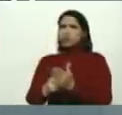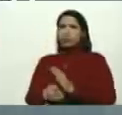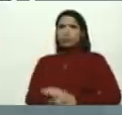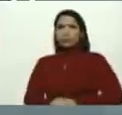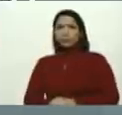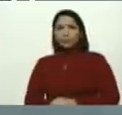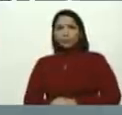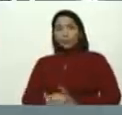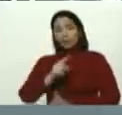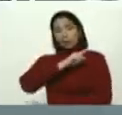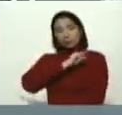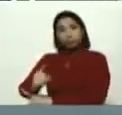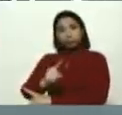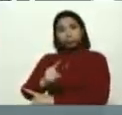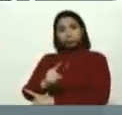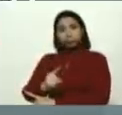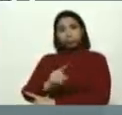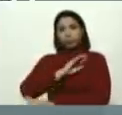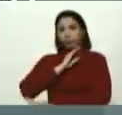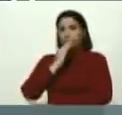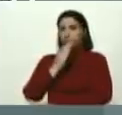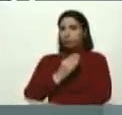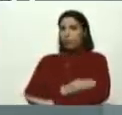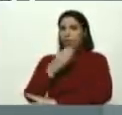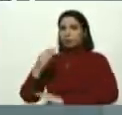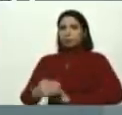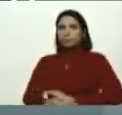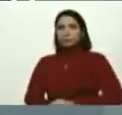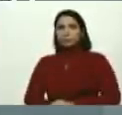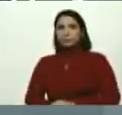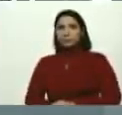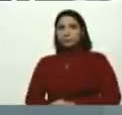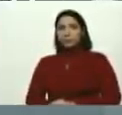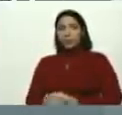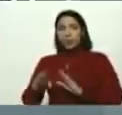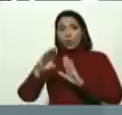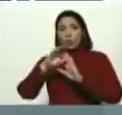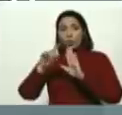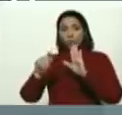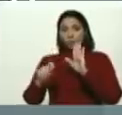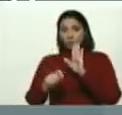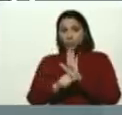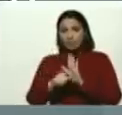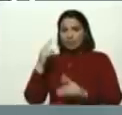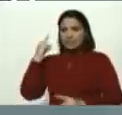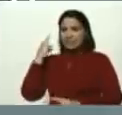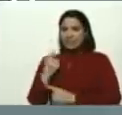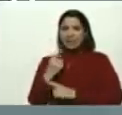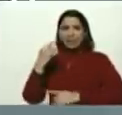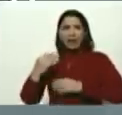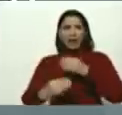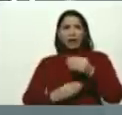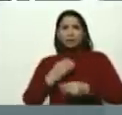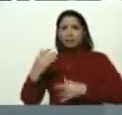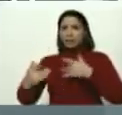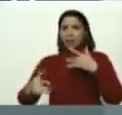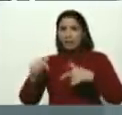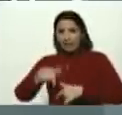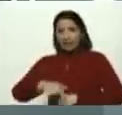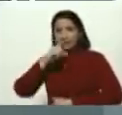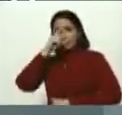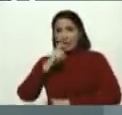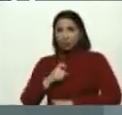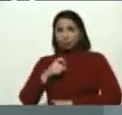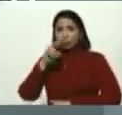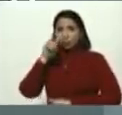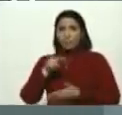por mandato tajante y taxativo de la Constitución, deben hacerse en este año